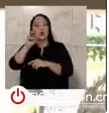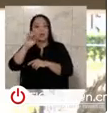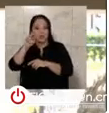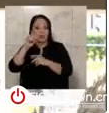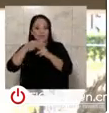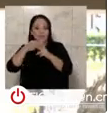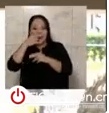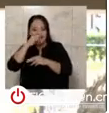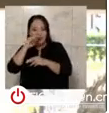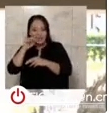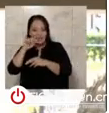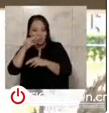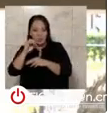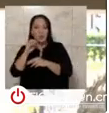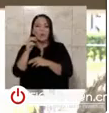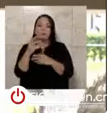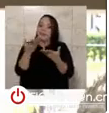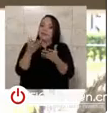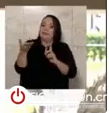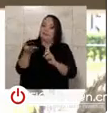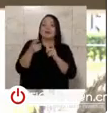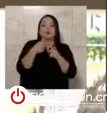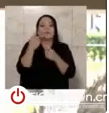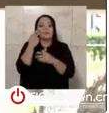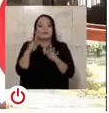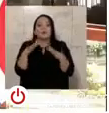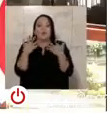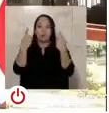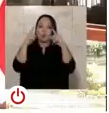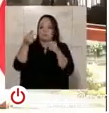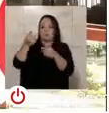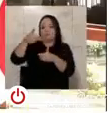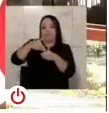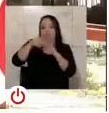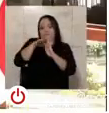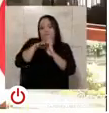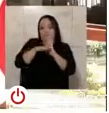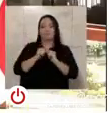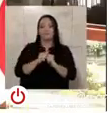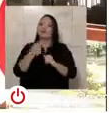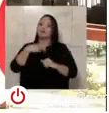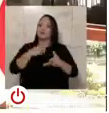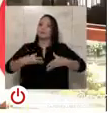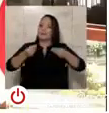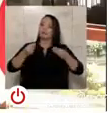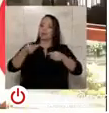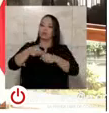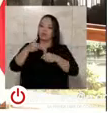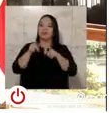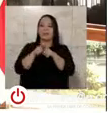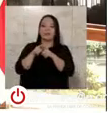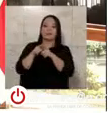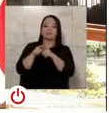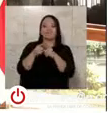manera lo reducimos desde el punto de vista tarifario, pero es un hecho que hemos tenido que gastar muchísimo dinero en combustible y en importación de